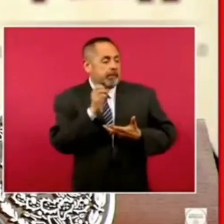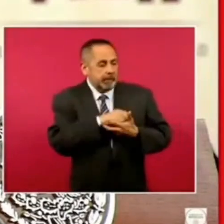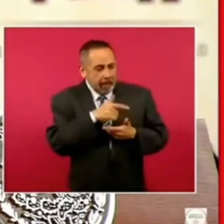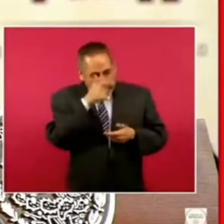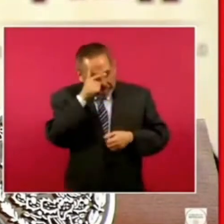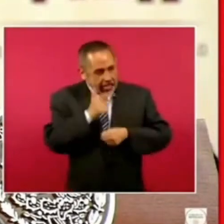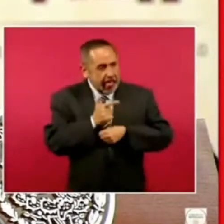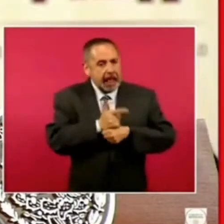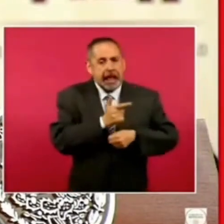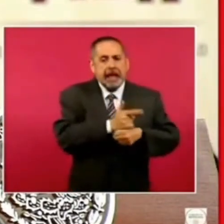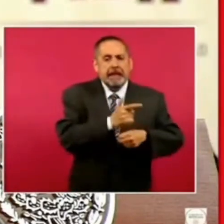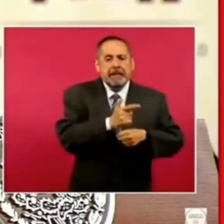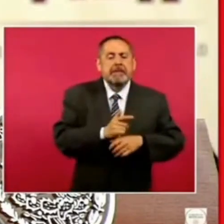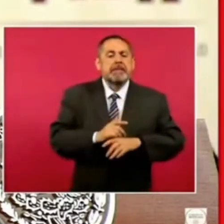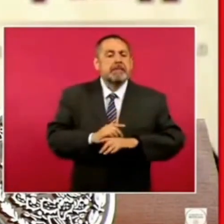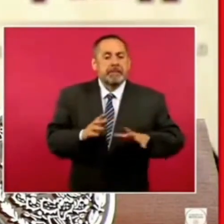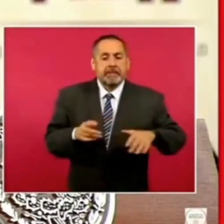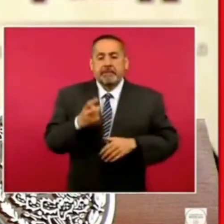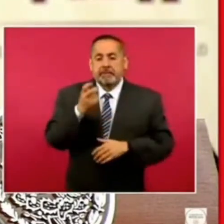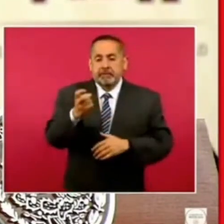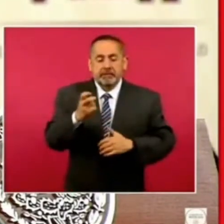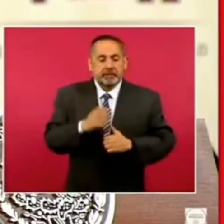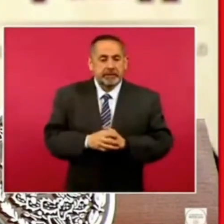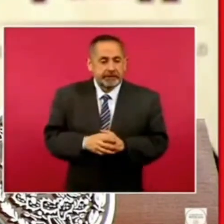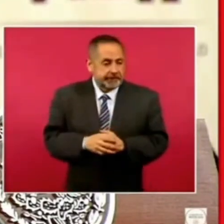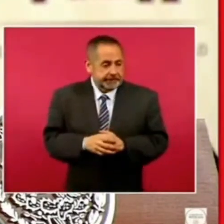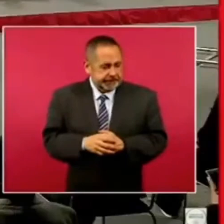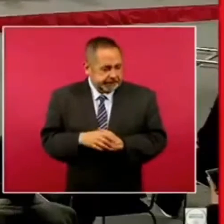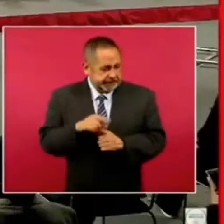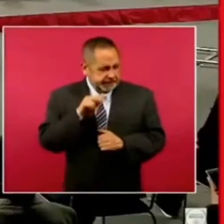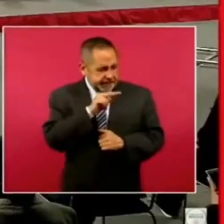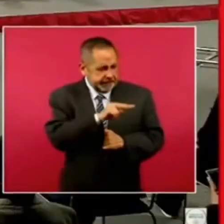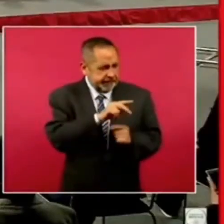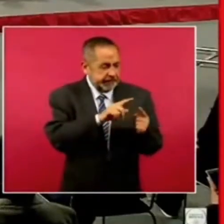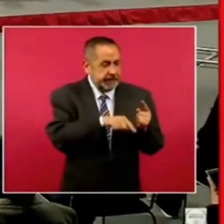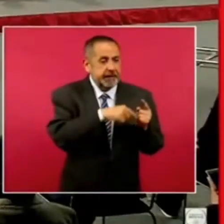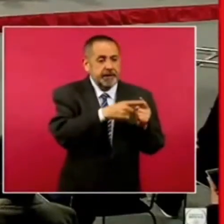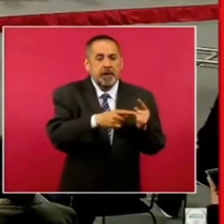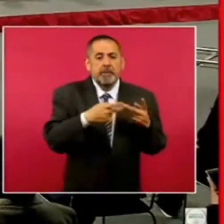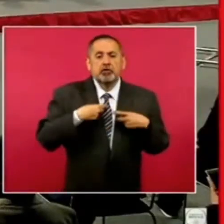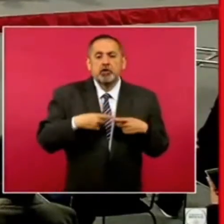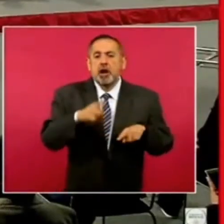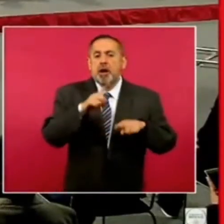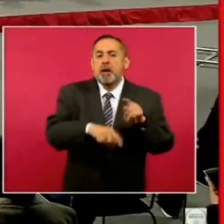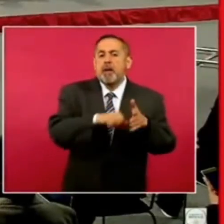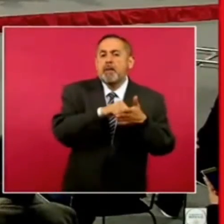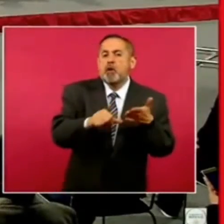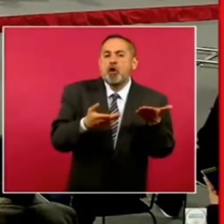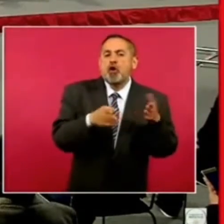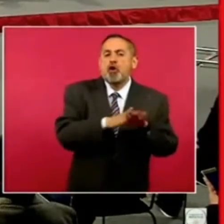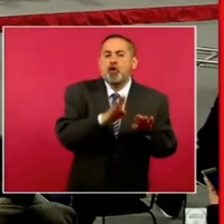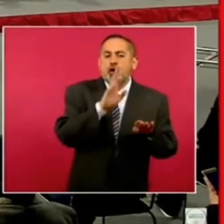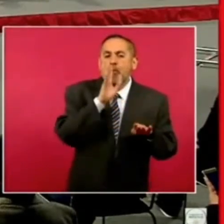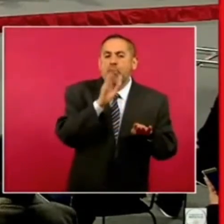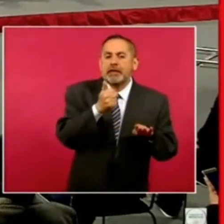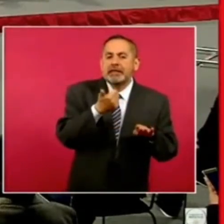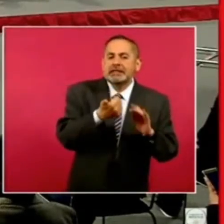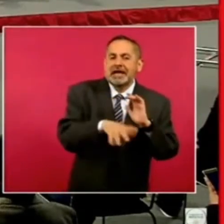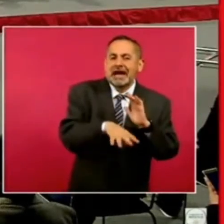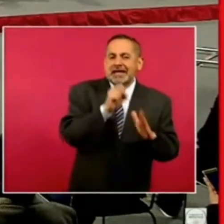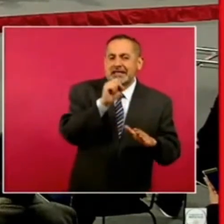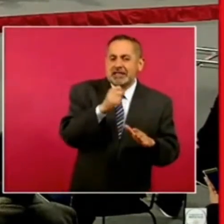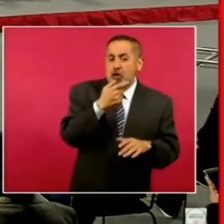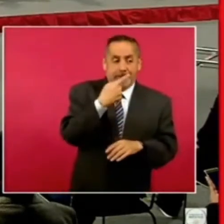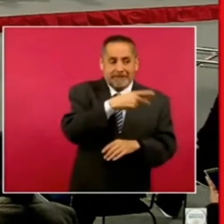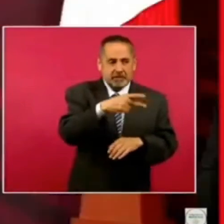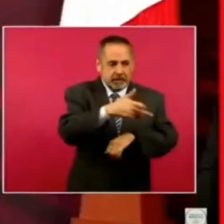recursos. En consecuencia, incluyó en la lista de personas bloqueadas a quienes participaron en esta